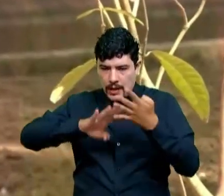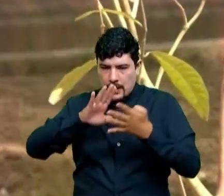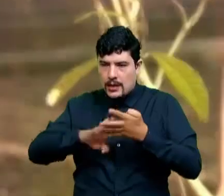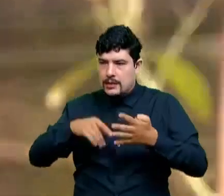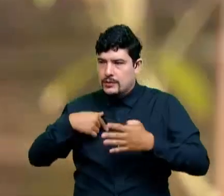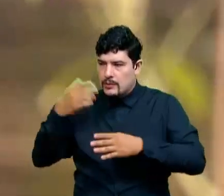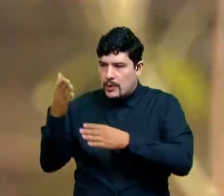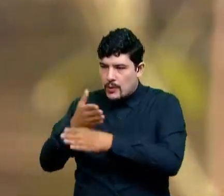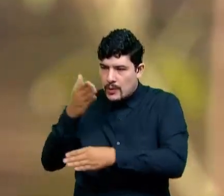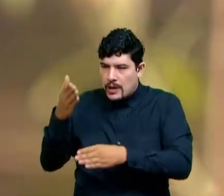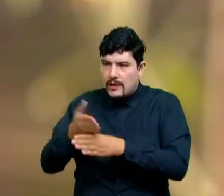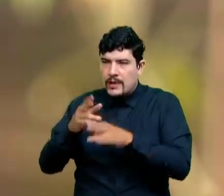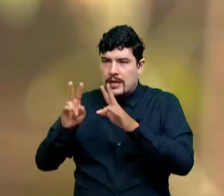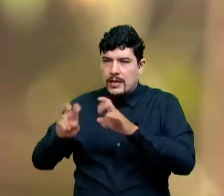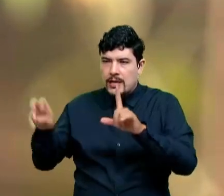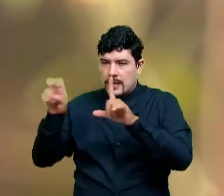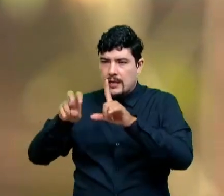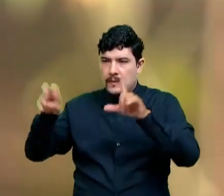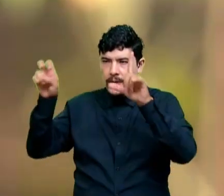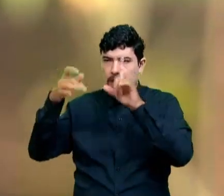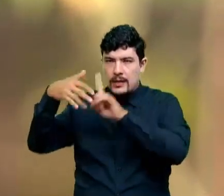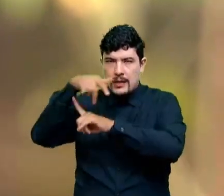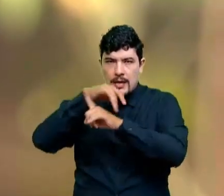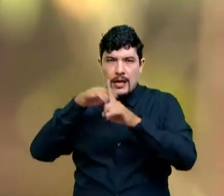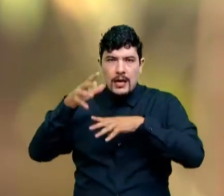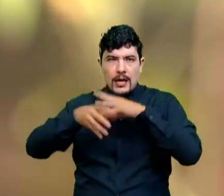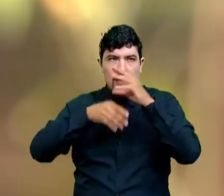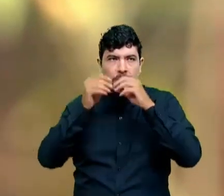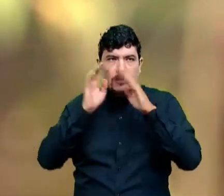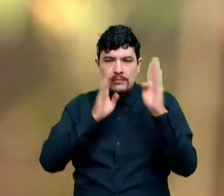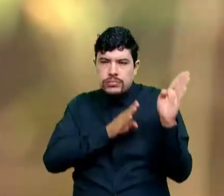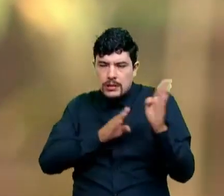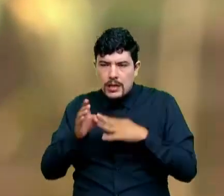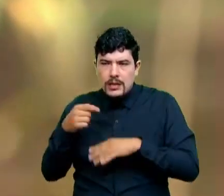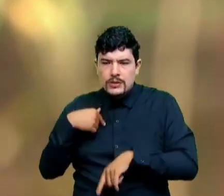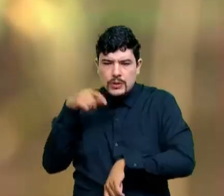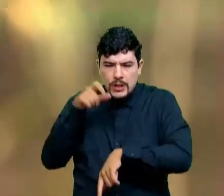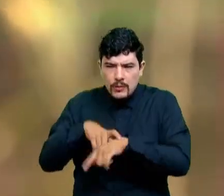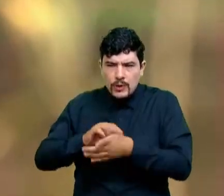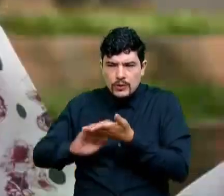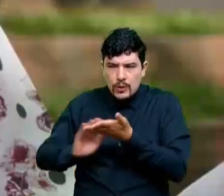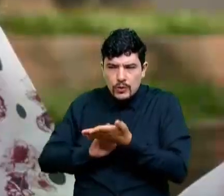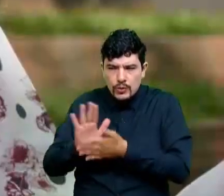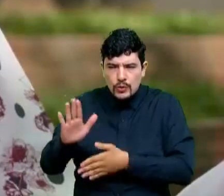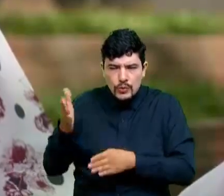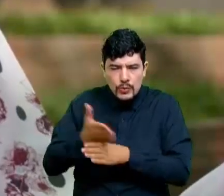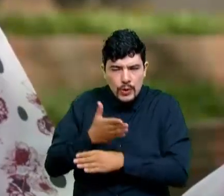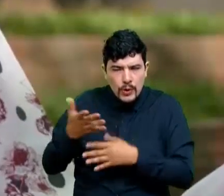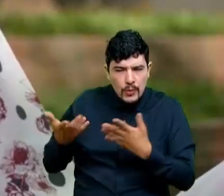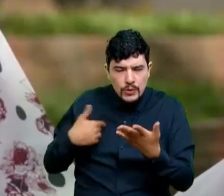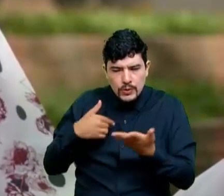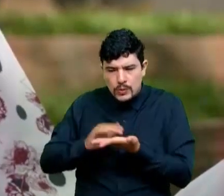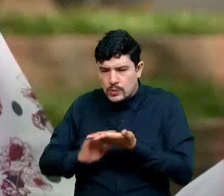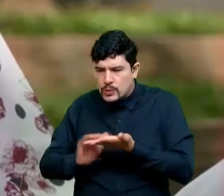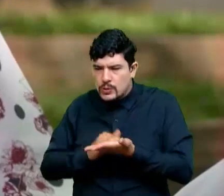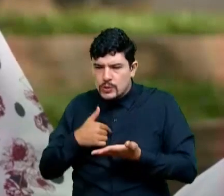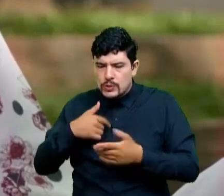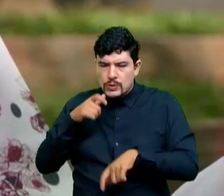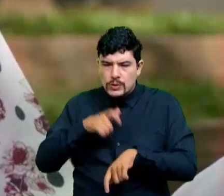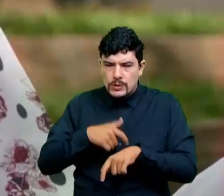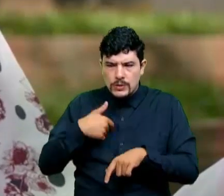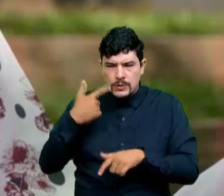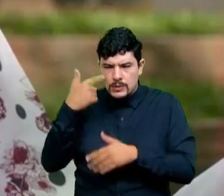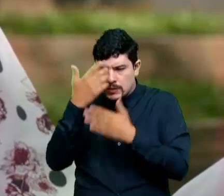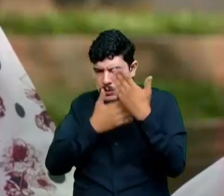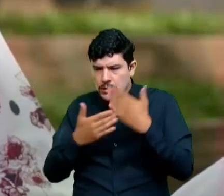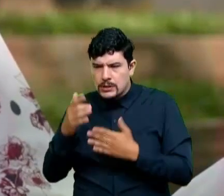problemas tipo olimpiadas y quizás un poco cronometrarme, ver qué tanto tiempo tarda en resolver el problema y luego de cierto tiempo, así lo resuelva,